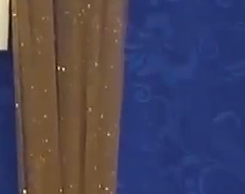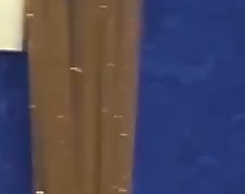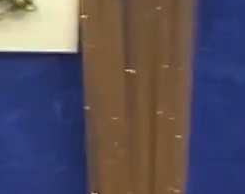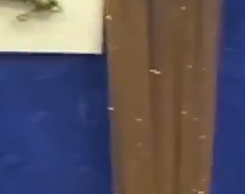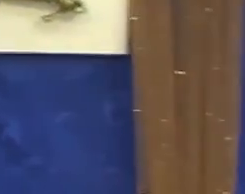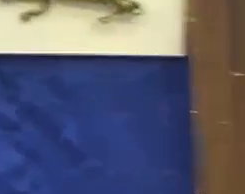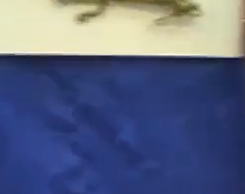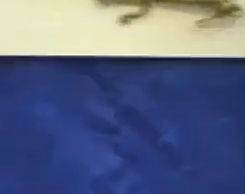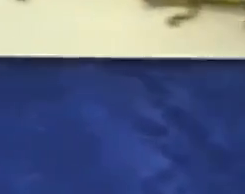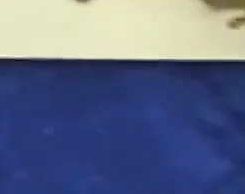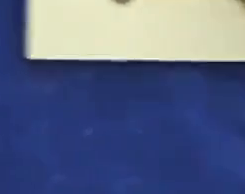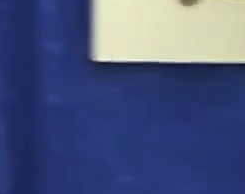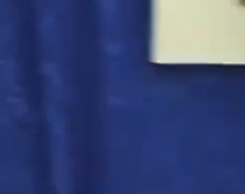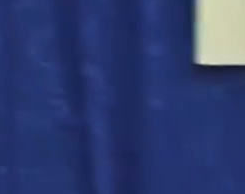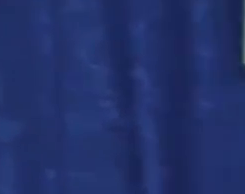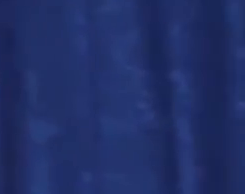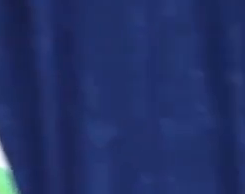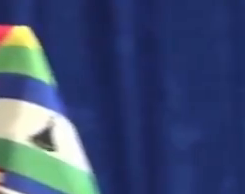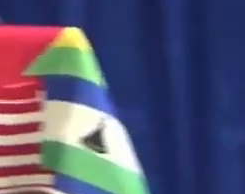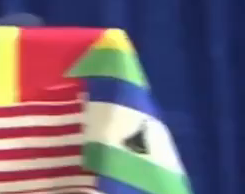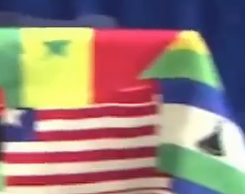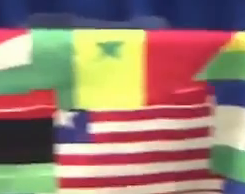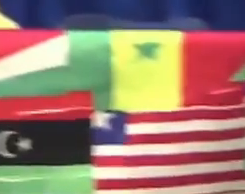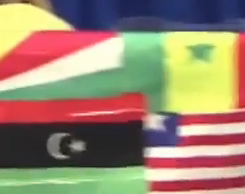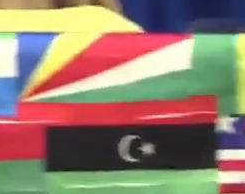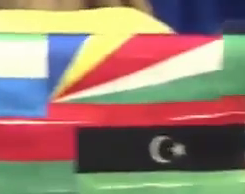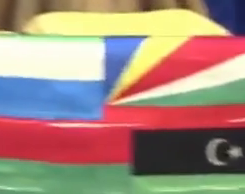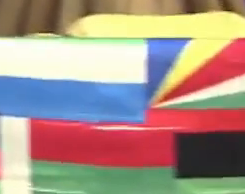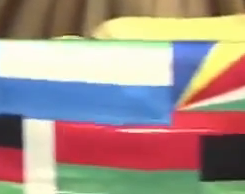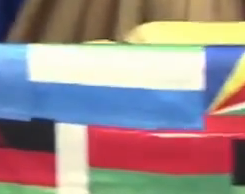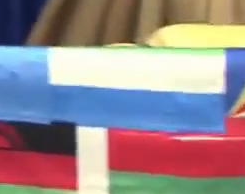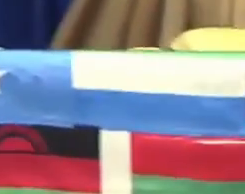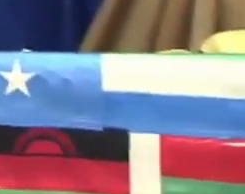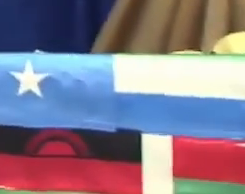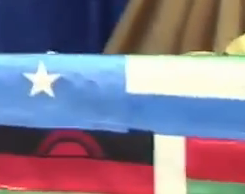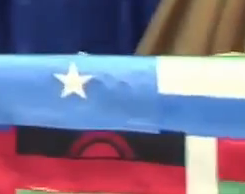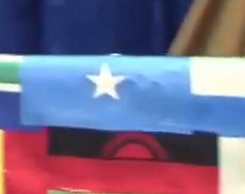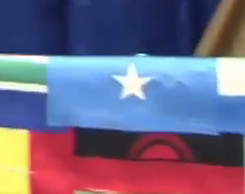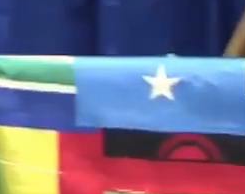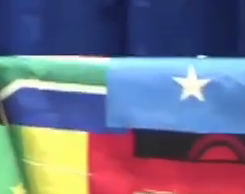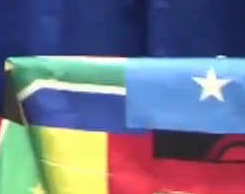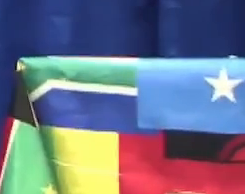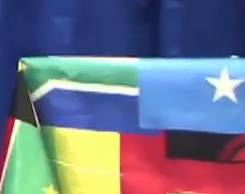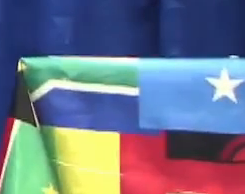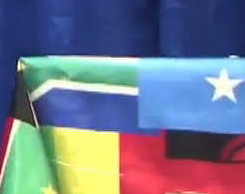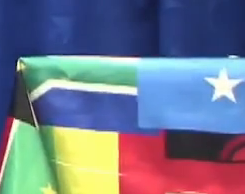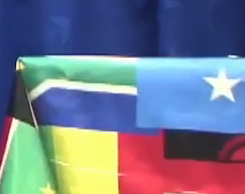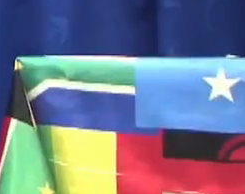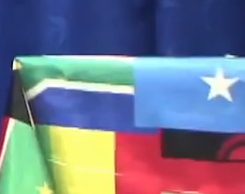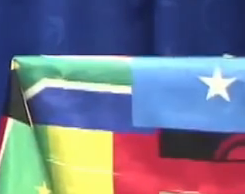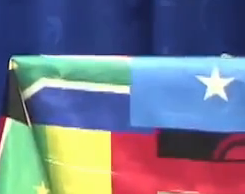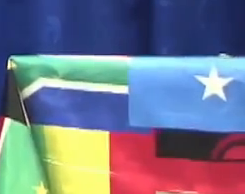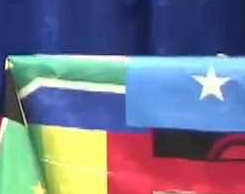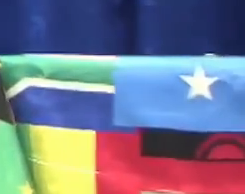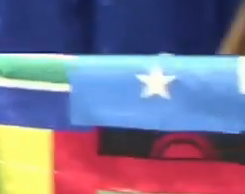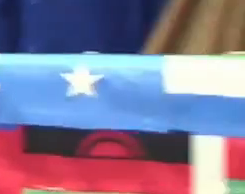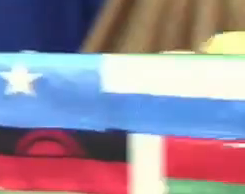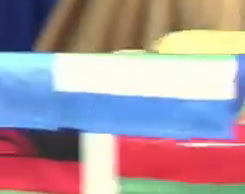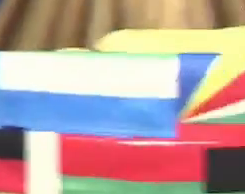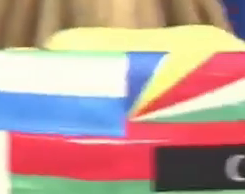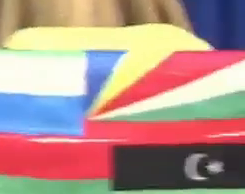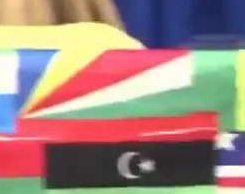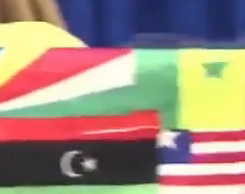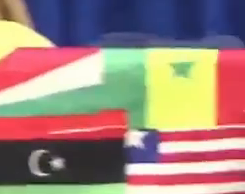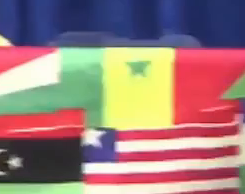y lo colocamos bajo la planta de los pies, hasta el tiempo indicado por ti, Señor, para lanzarlos a los abismos.